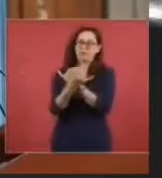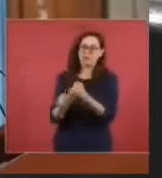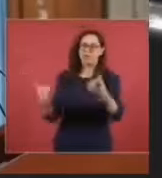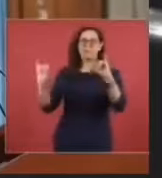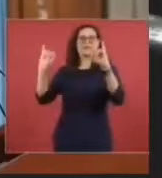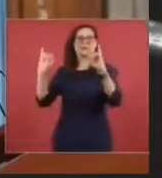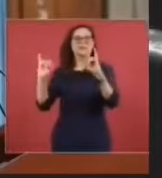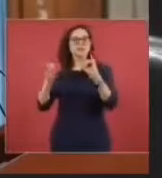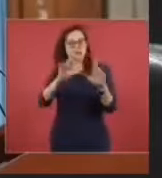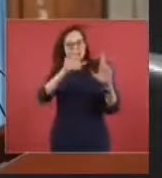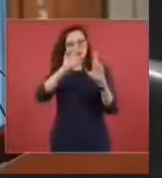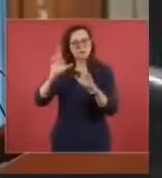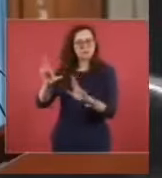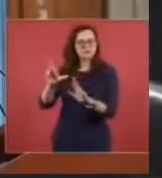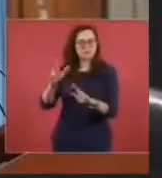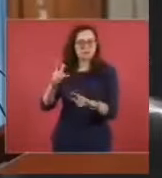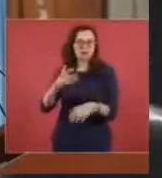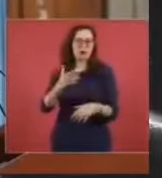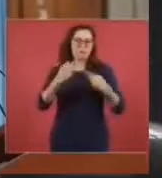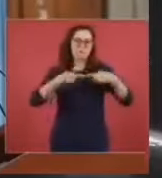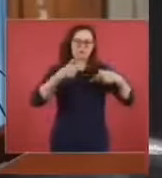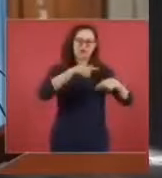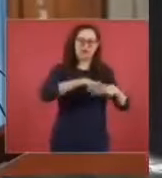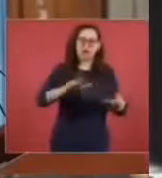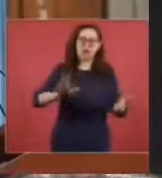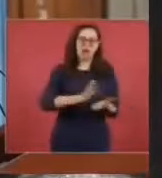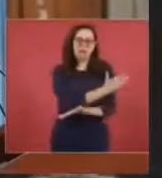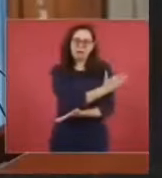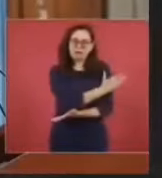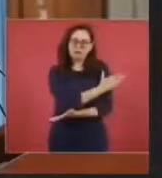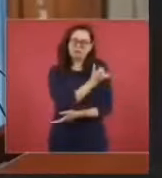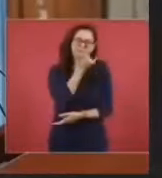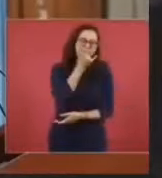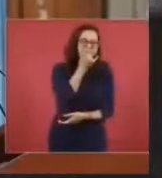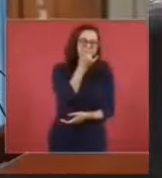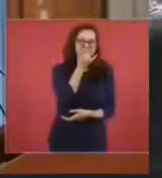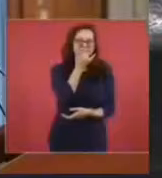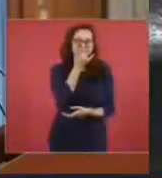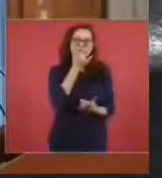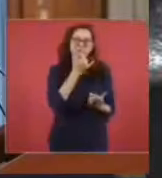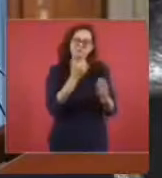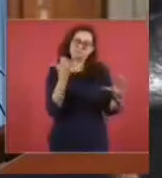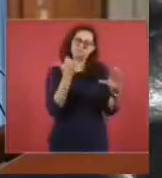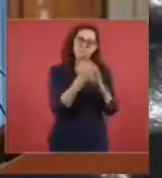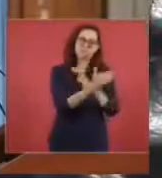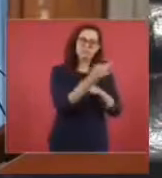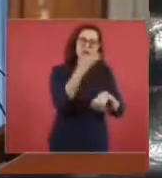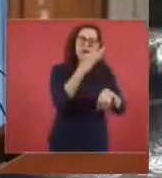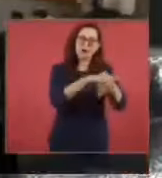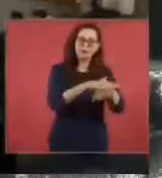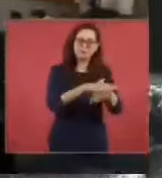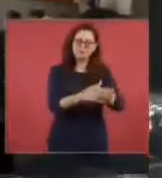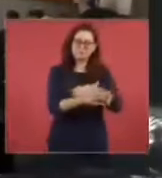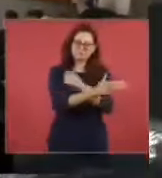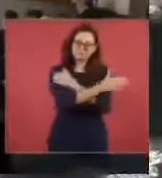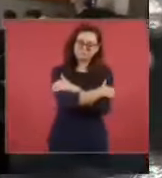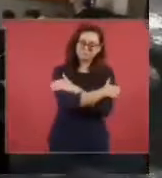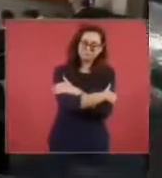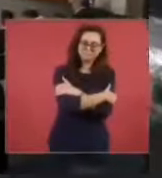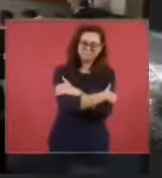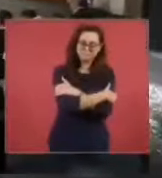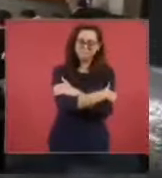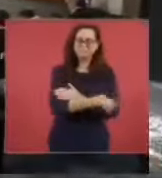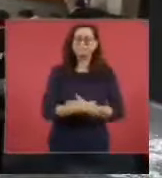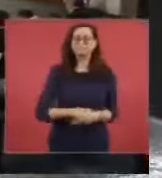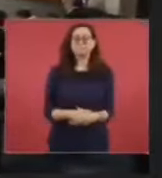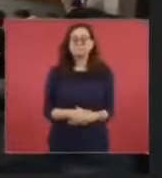fueron contra su familia. Cabe resaltar que fueron a buscar a su hijo aquí en Coyoacán hasta que salió su hijo a decirles